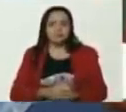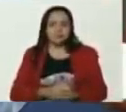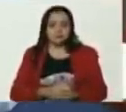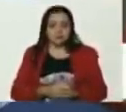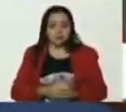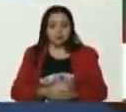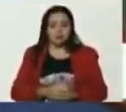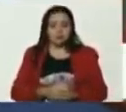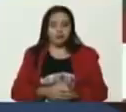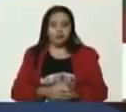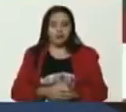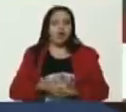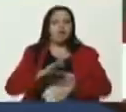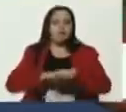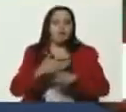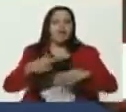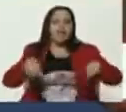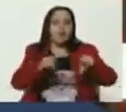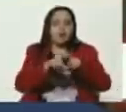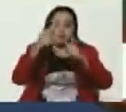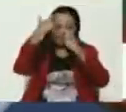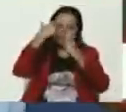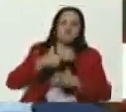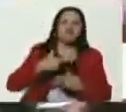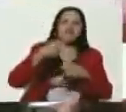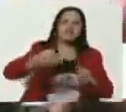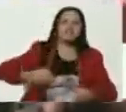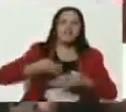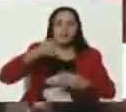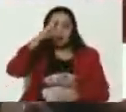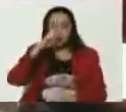Porque lo que se trataba era una cuestión de dignidad, siempre.